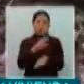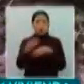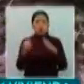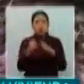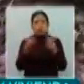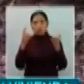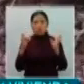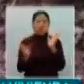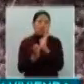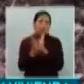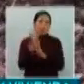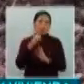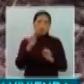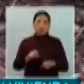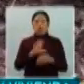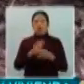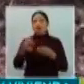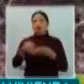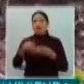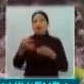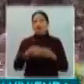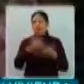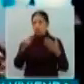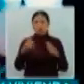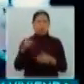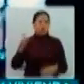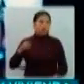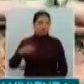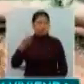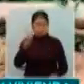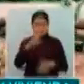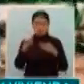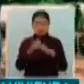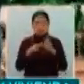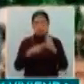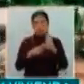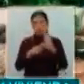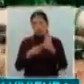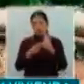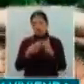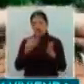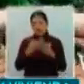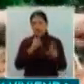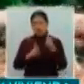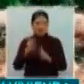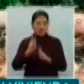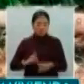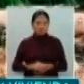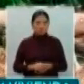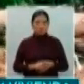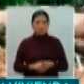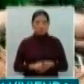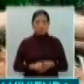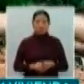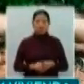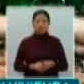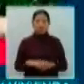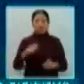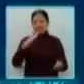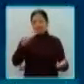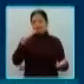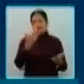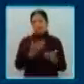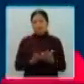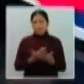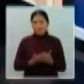nuestro censo tenga la calidad que tiene que tener para ser representativo de la población. Bien,